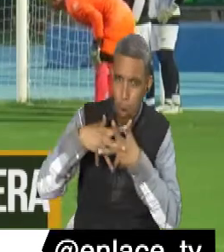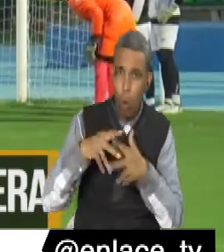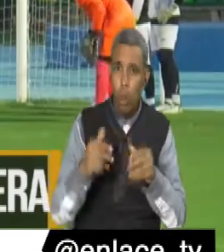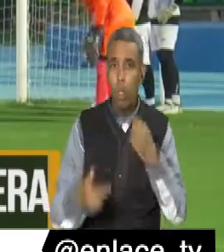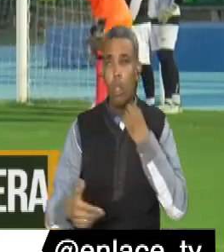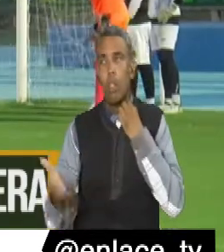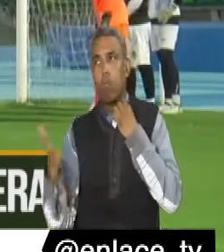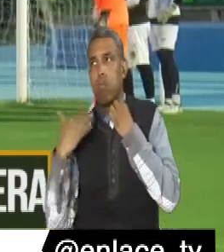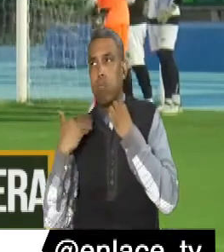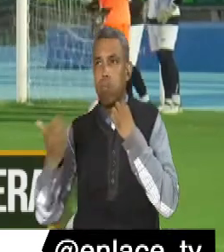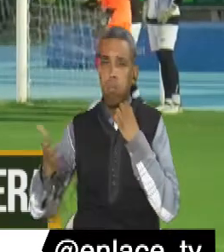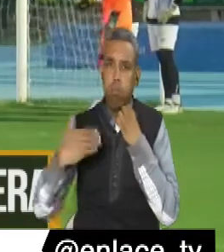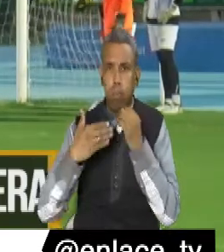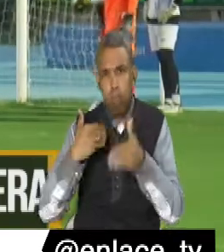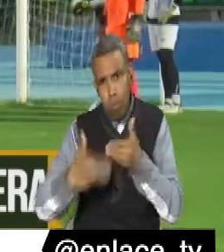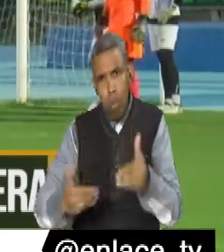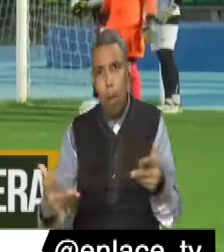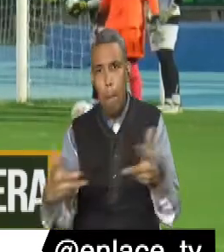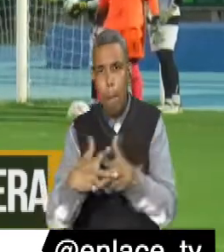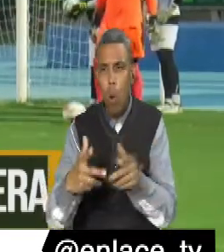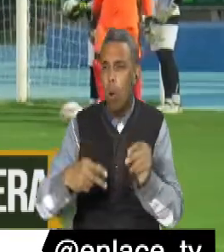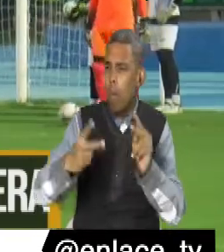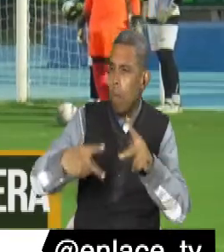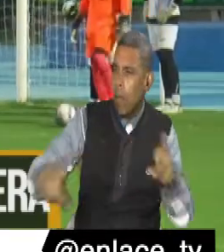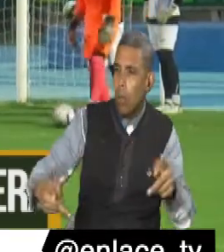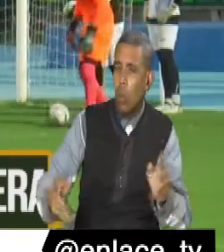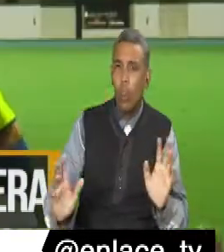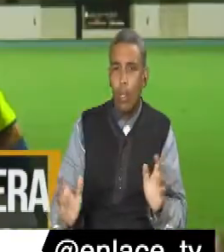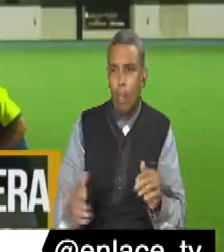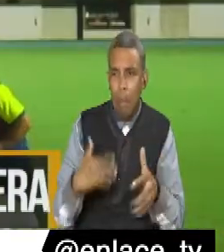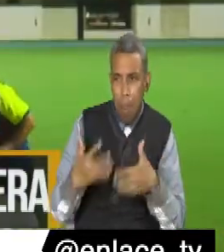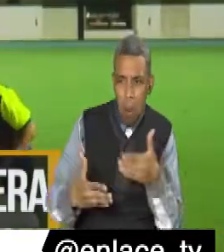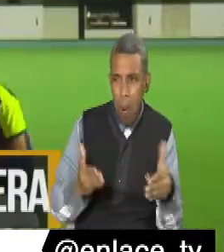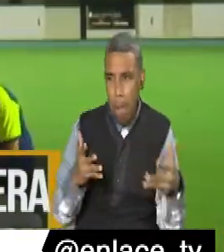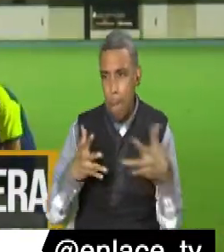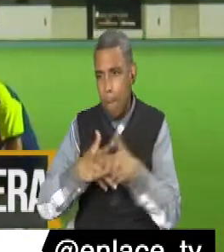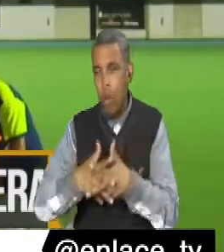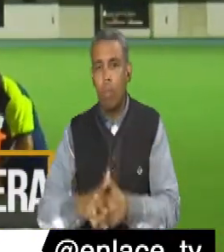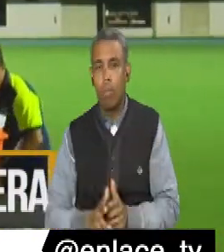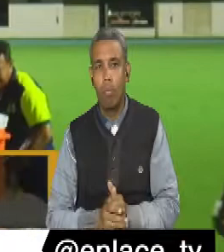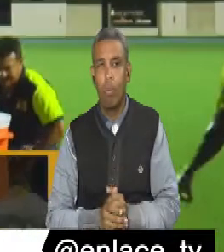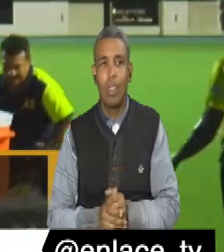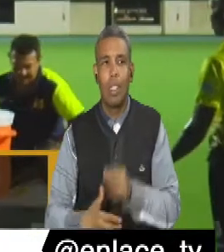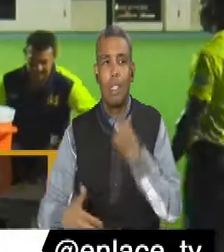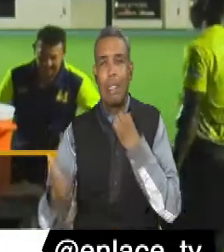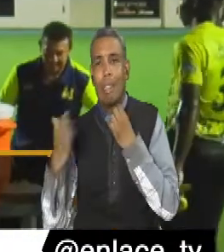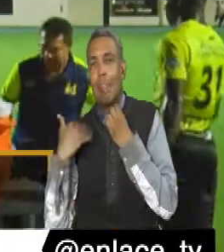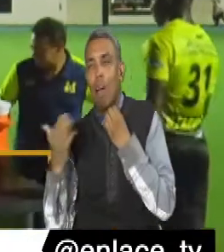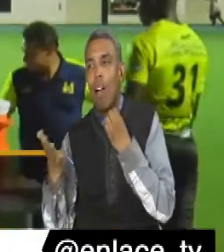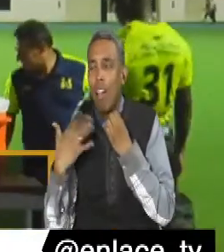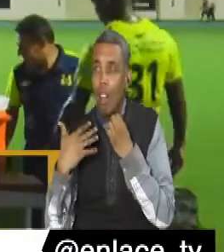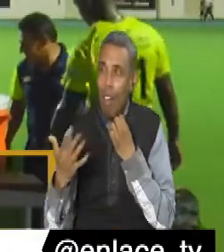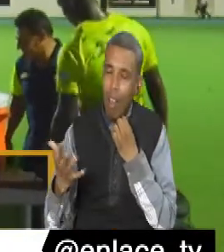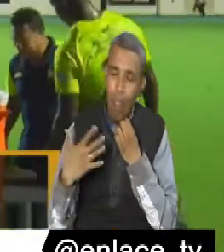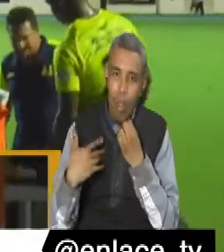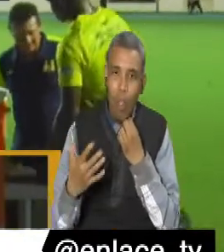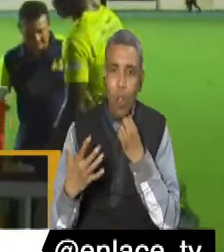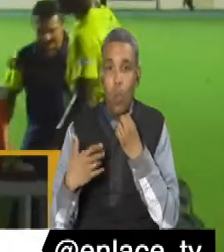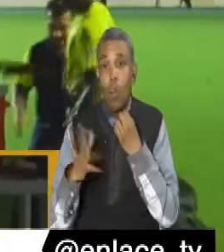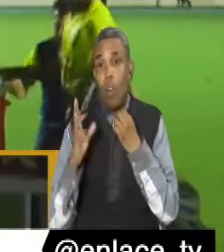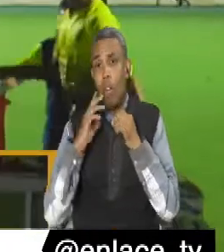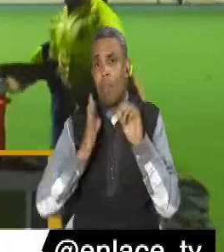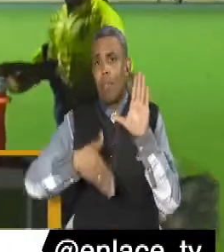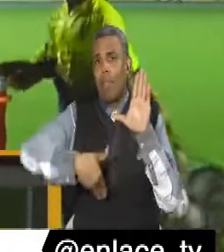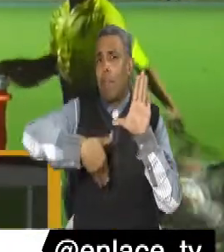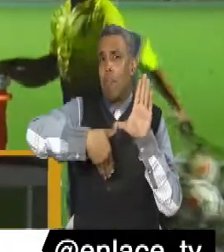la ciudad y a sus nuevos compañeros, quienes lo acogieron de la mejor manera. Tranquilo, sí, con calor, demasiado calor. Venimos de Argentina,